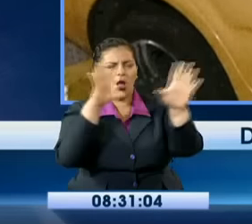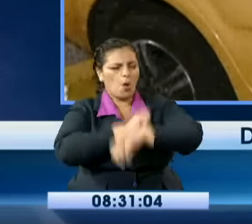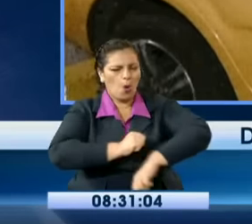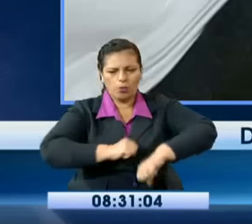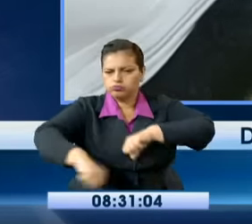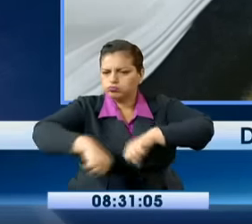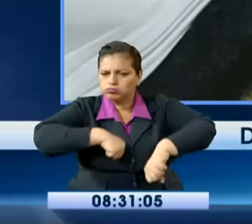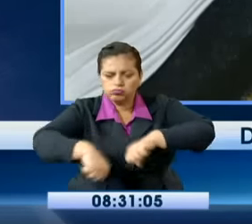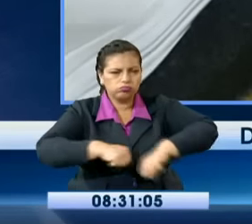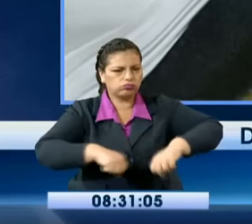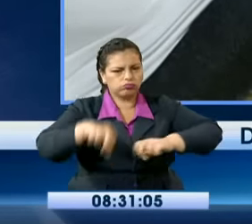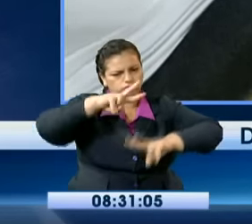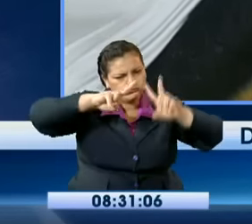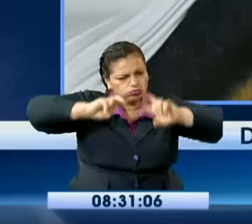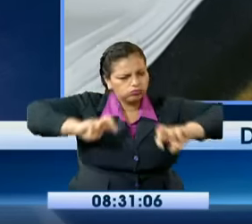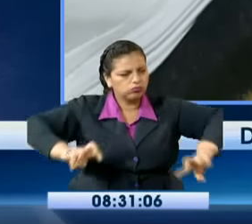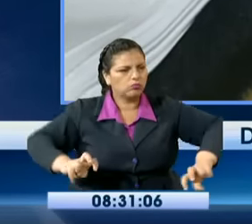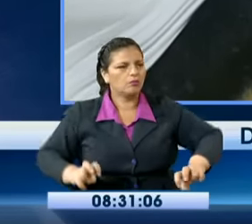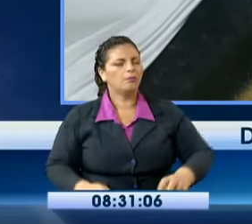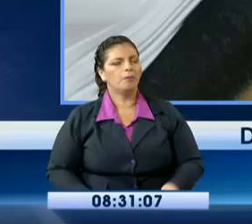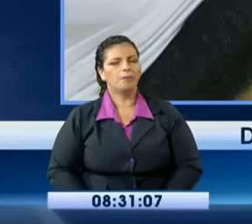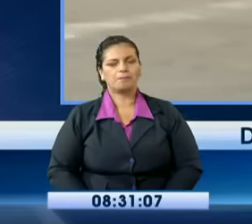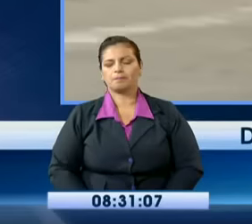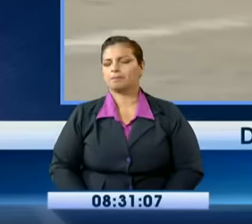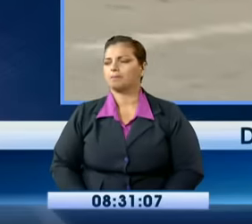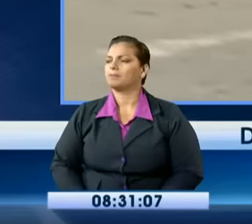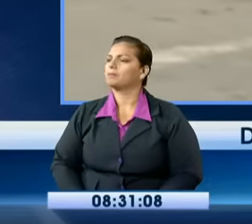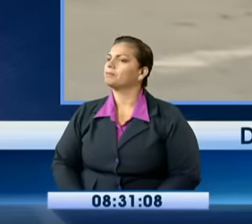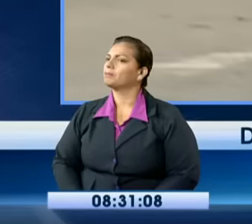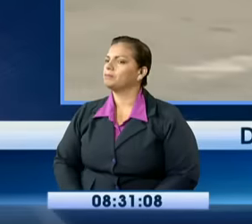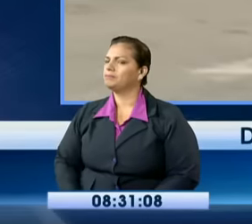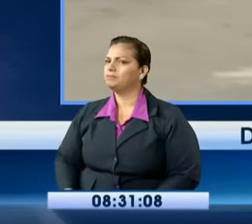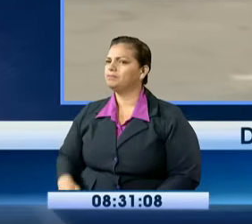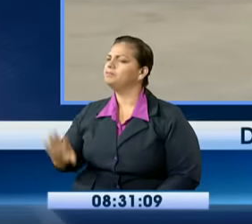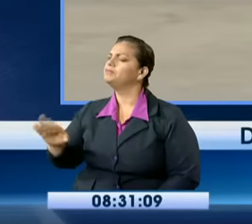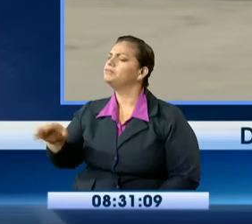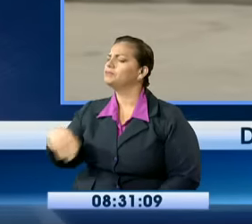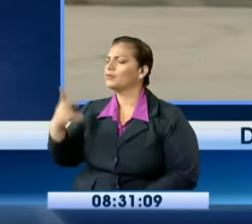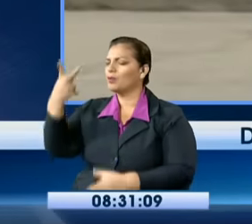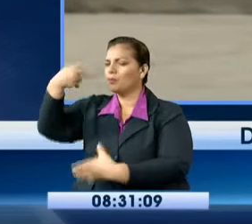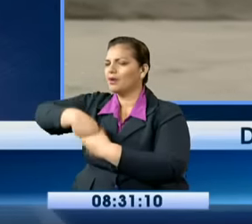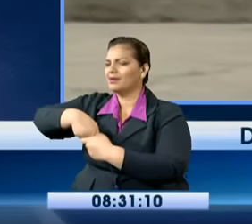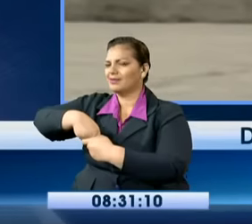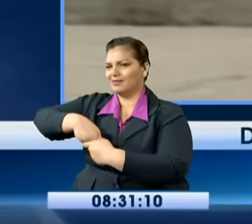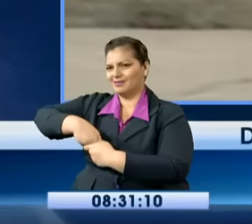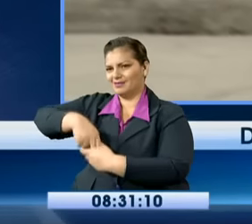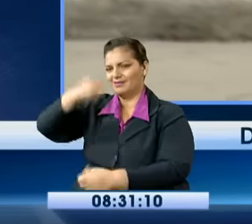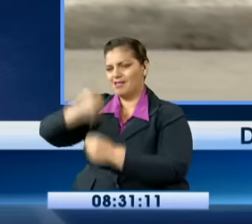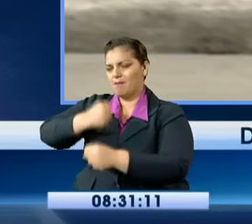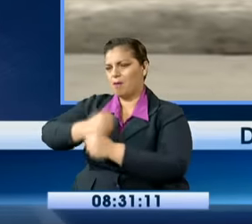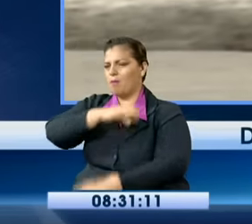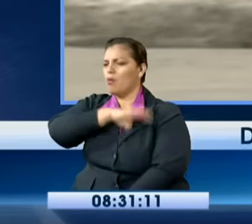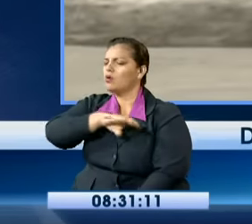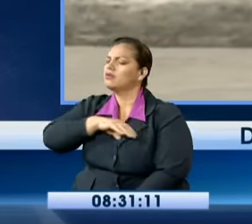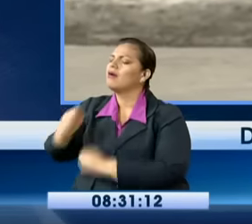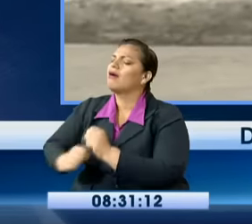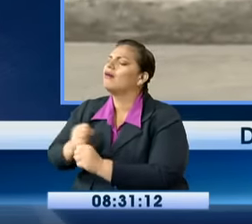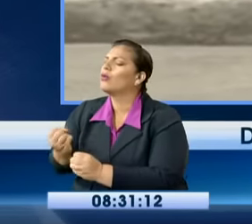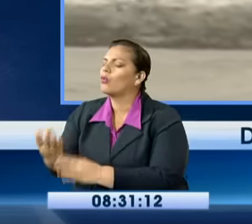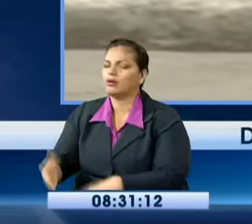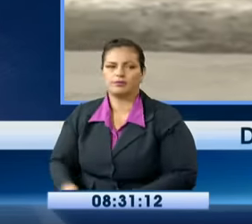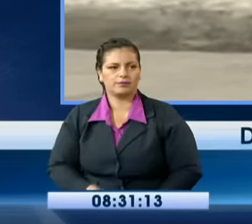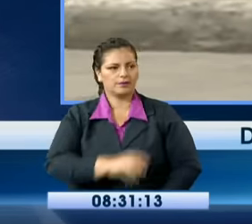que estadísticamente podemos sostener. Voy a aprovechar que hablamos de experiencia, coronel. ¿Cuántos años tiene usted en la policía? 30 años en la institución. 30 años en la institución.